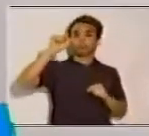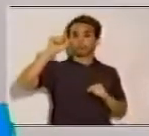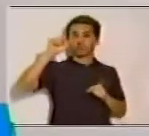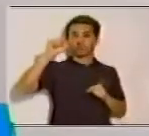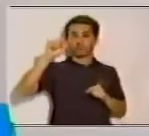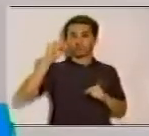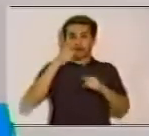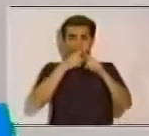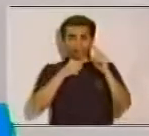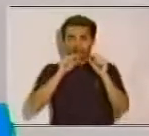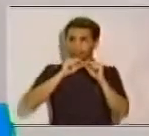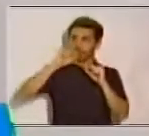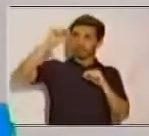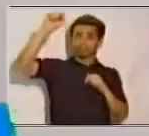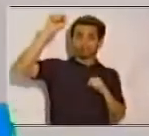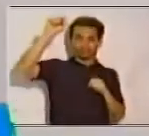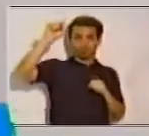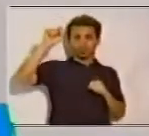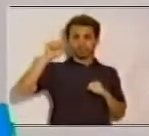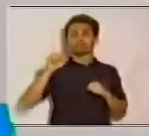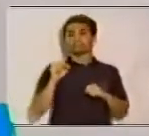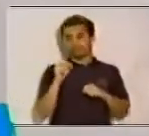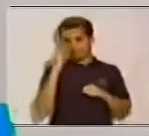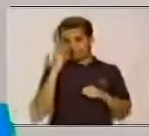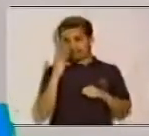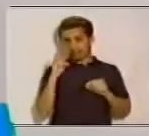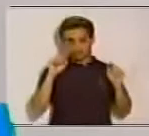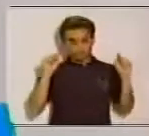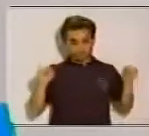miren. Ya llevo 3.